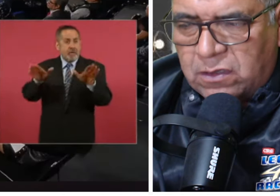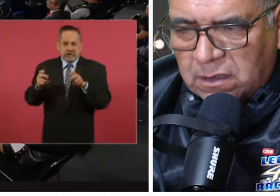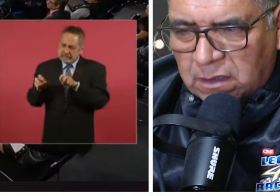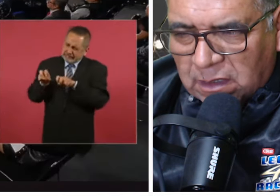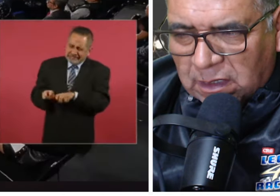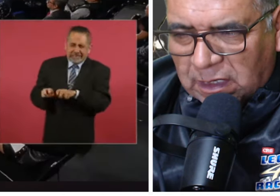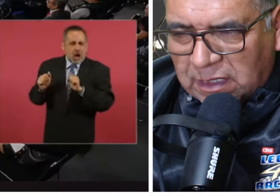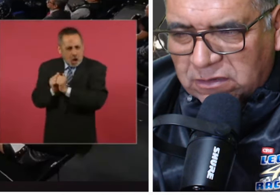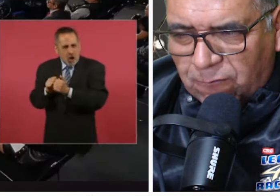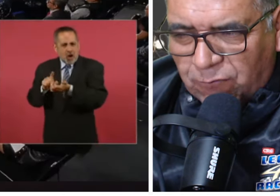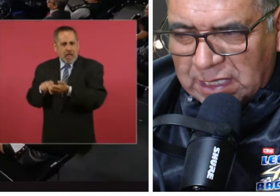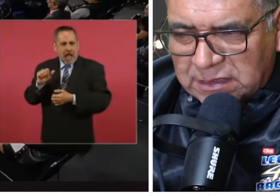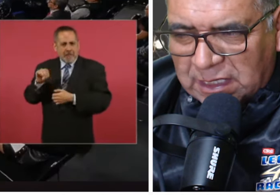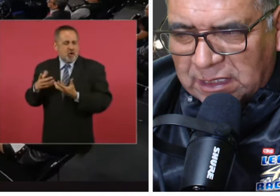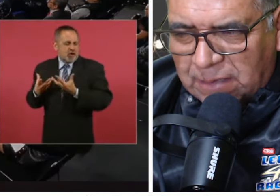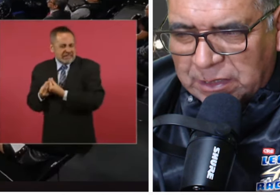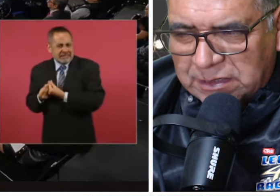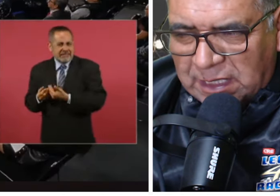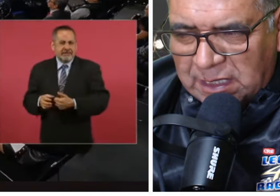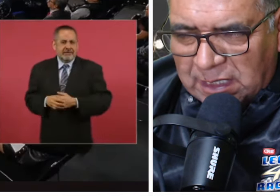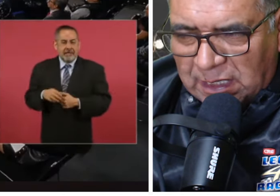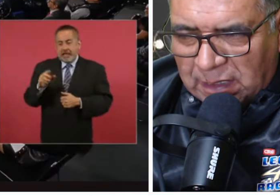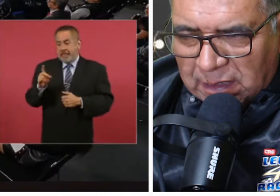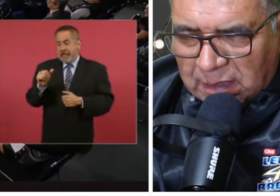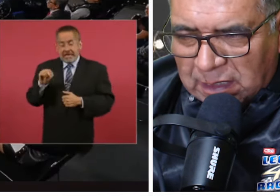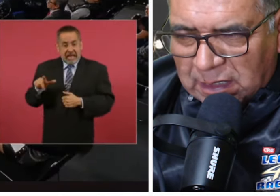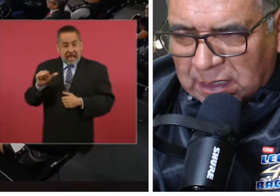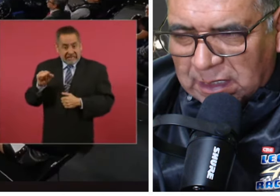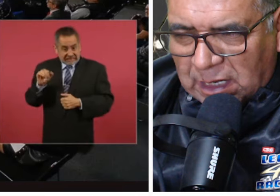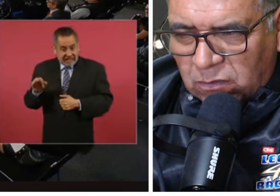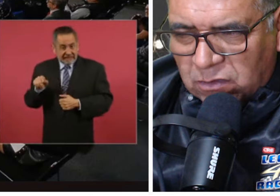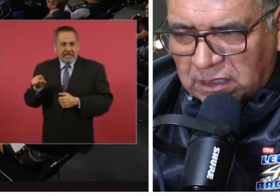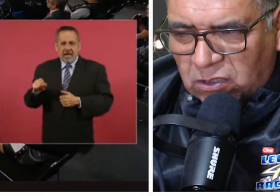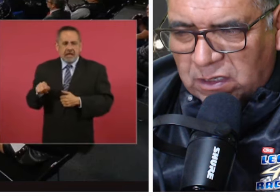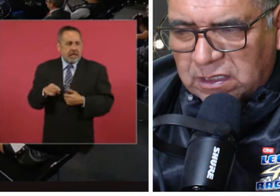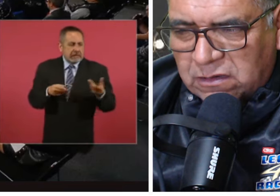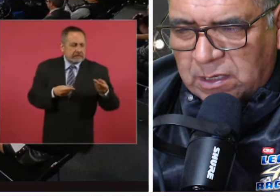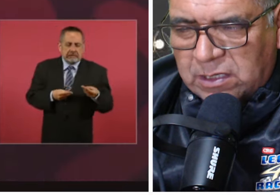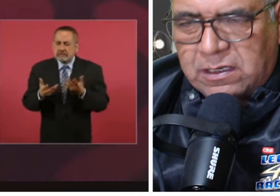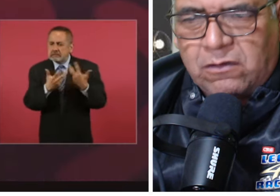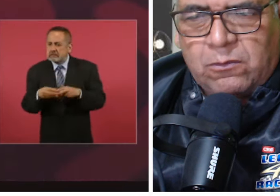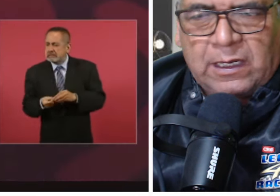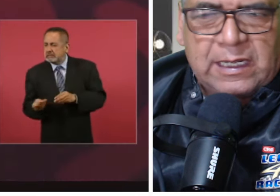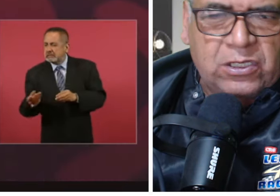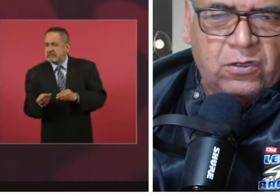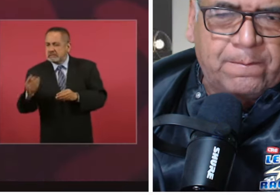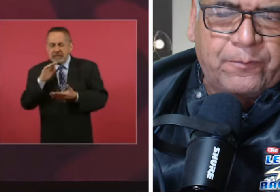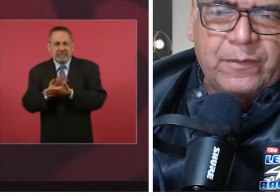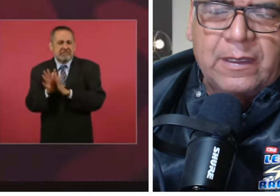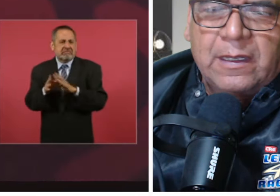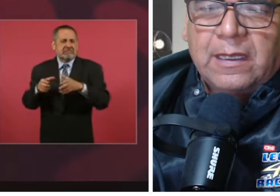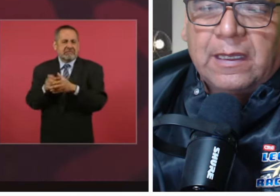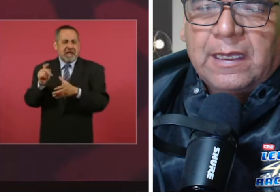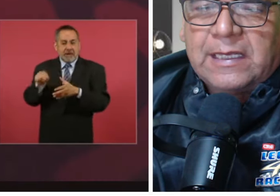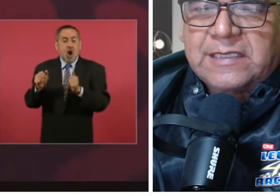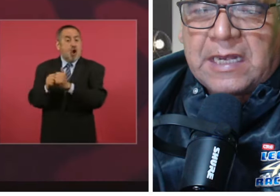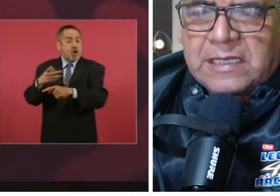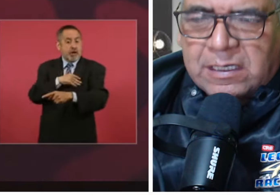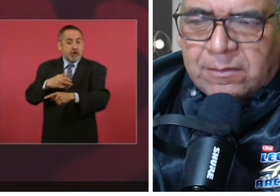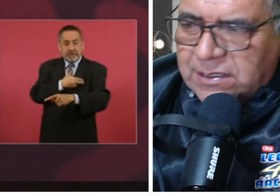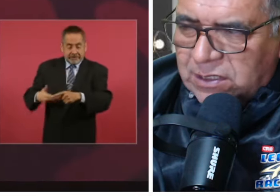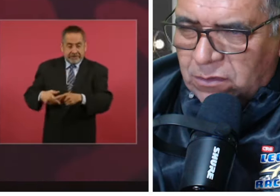tensión y desconfianza entre el presidente y algunos sectores de los medios de comunicación que